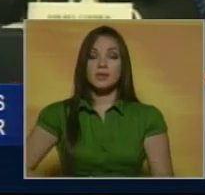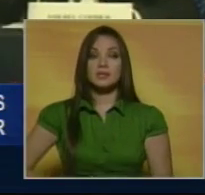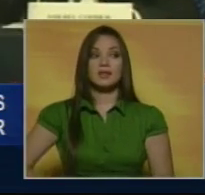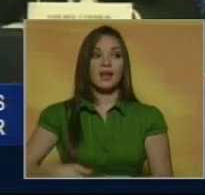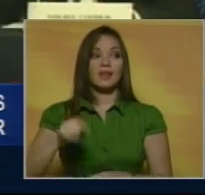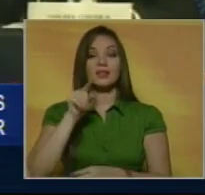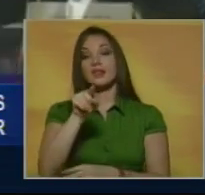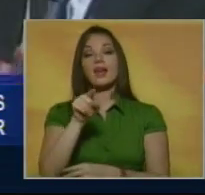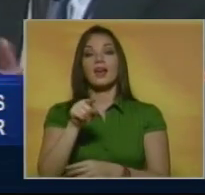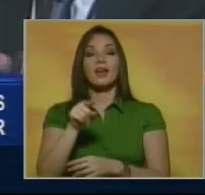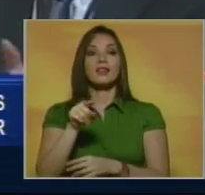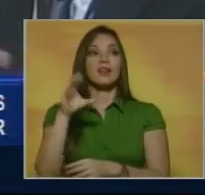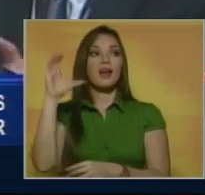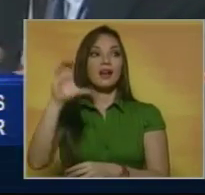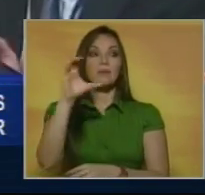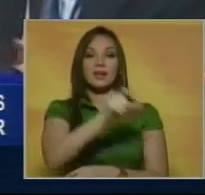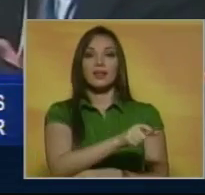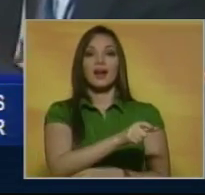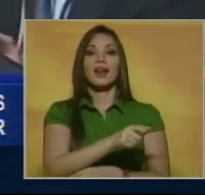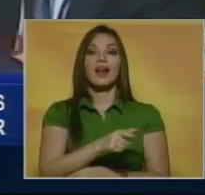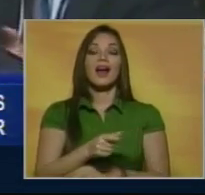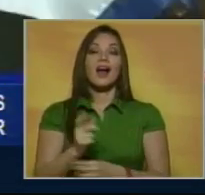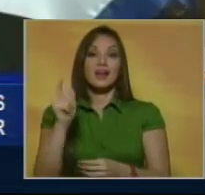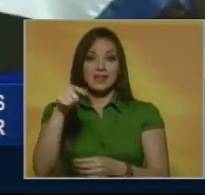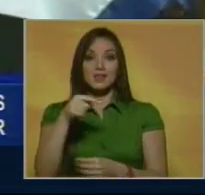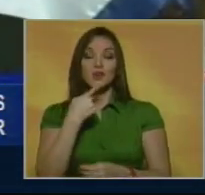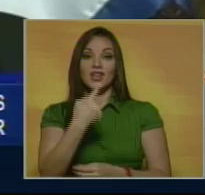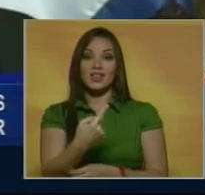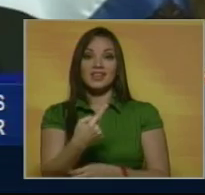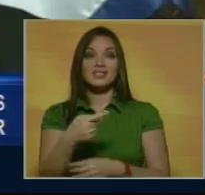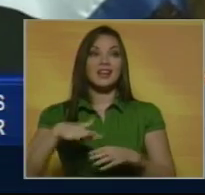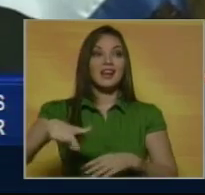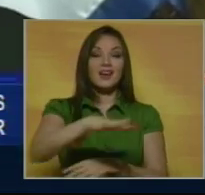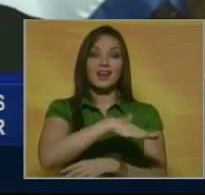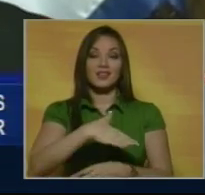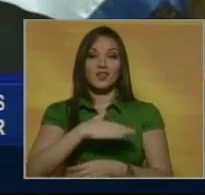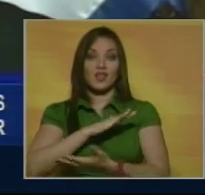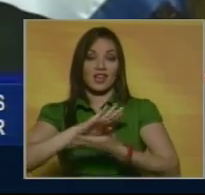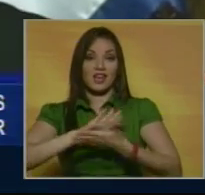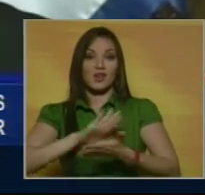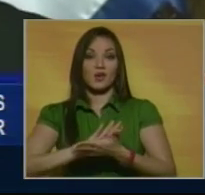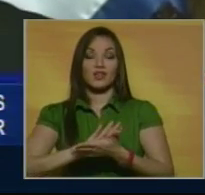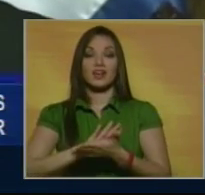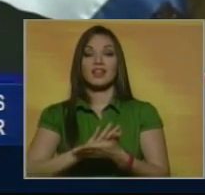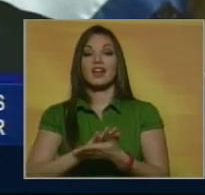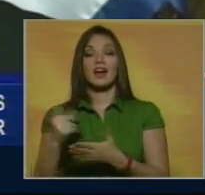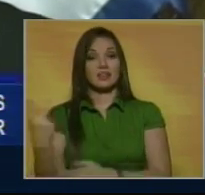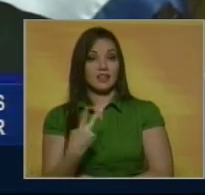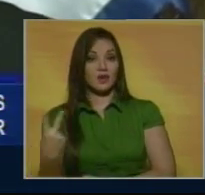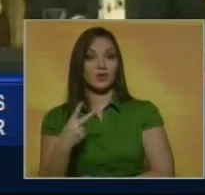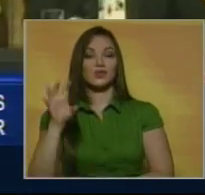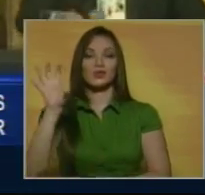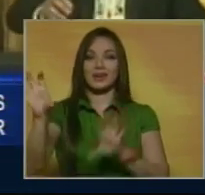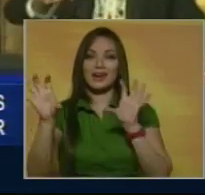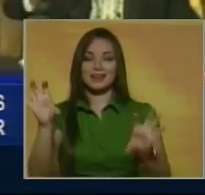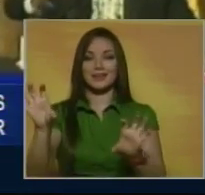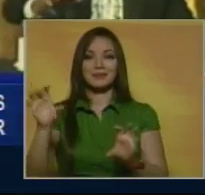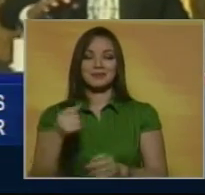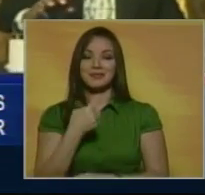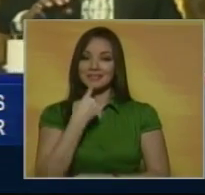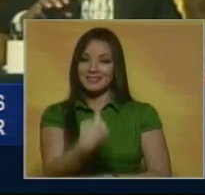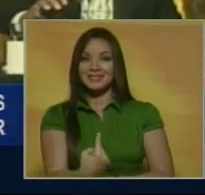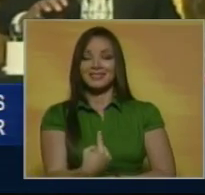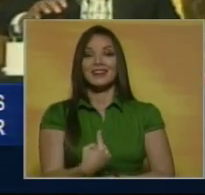de la capital ecuatoriana, a la que asistieron y destacaron el clima de cordialidad y la voluntad de ambos gobiernos de buscar soluciones conjuntas a la